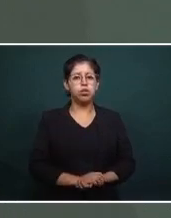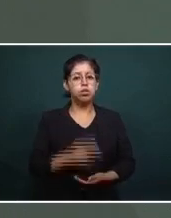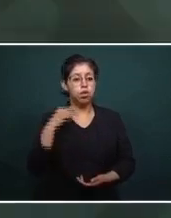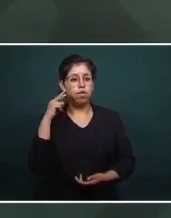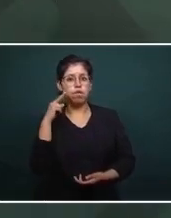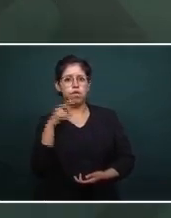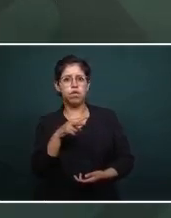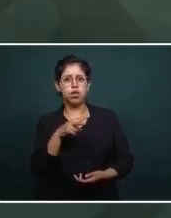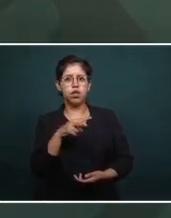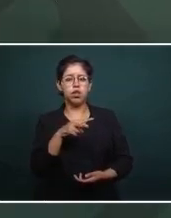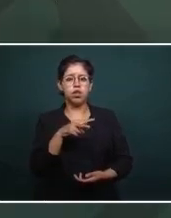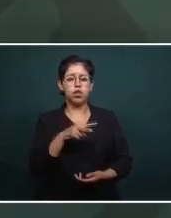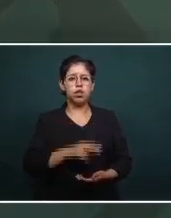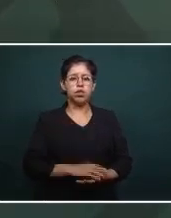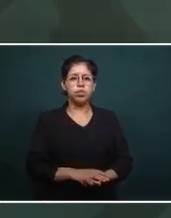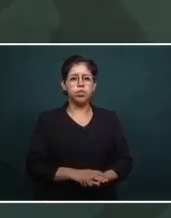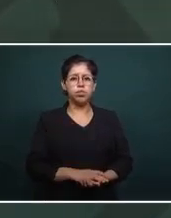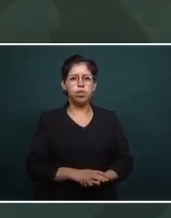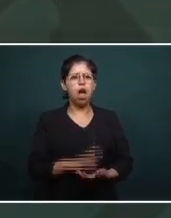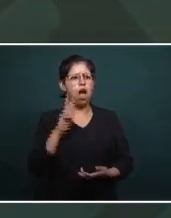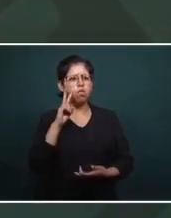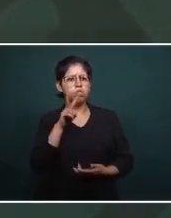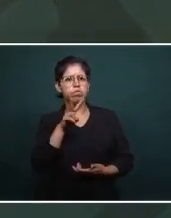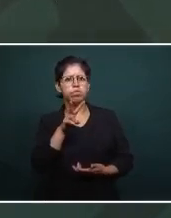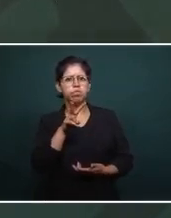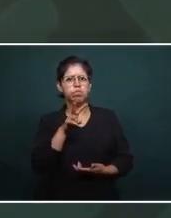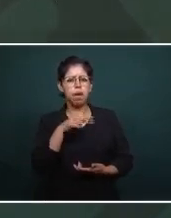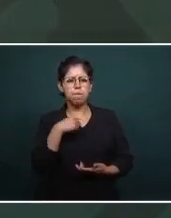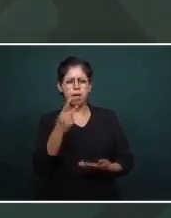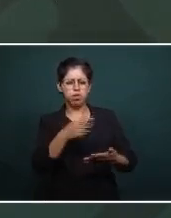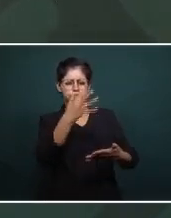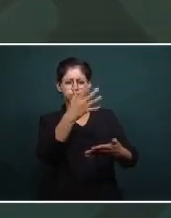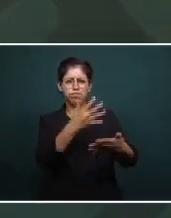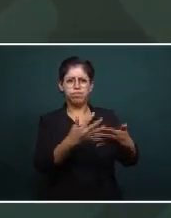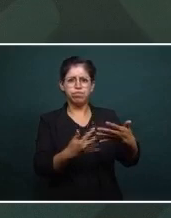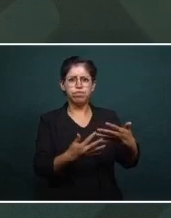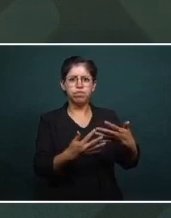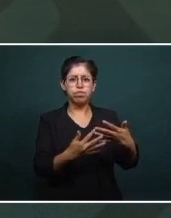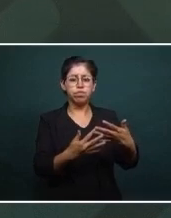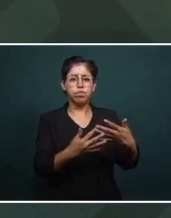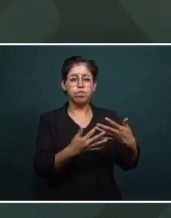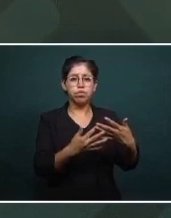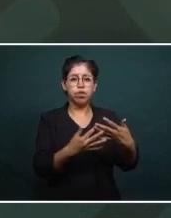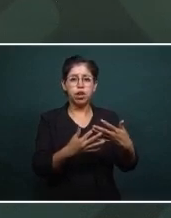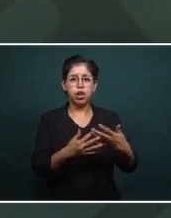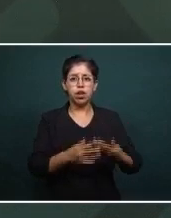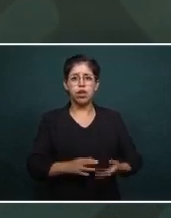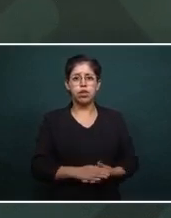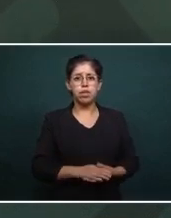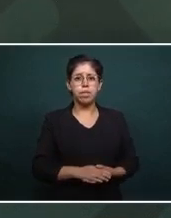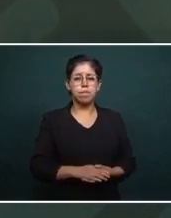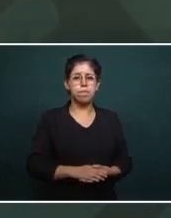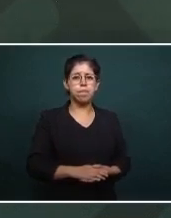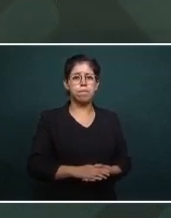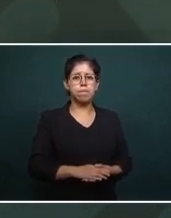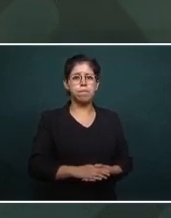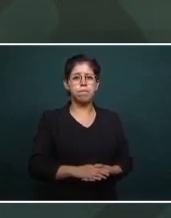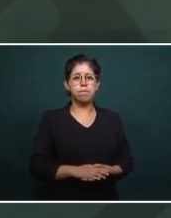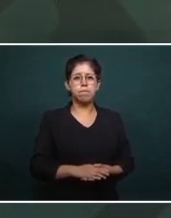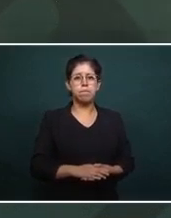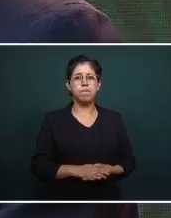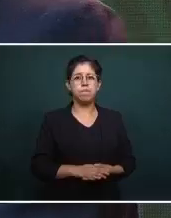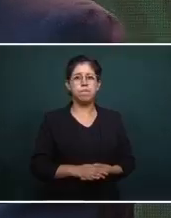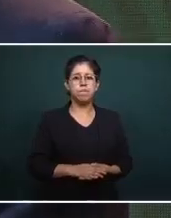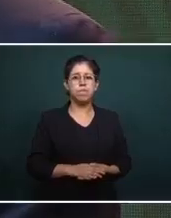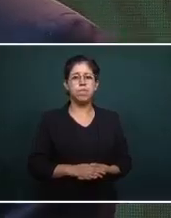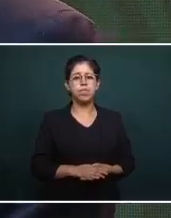de el comportamiento de los países en el mundo con relación a los migrantes. Me dio